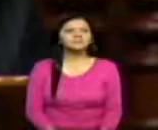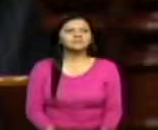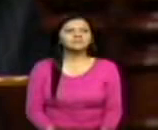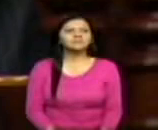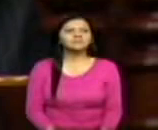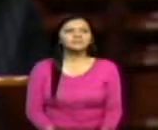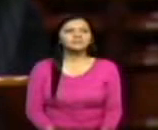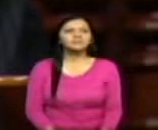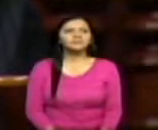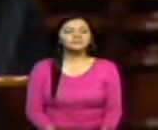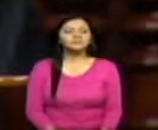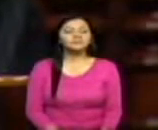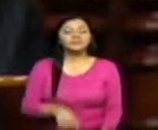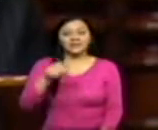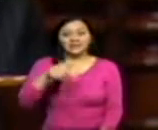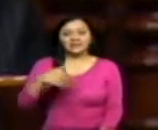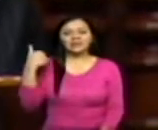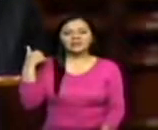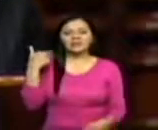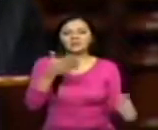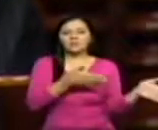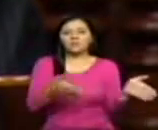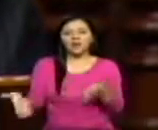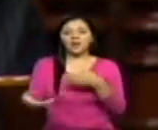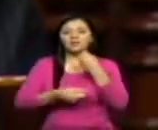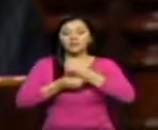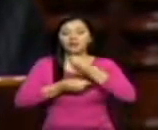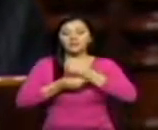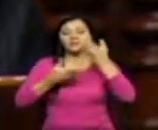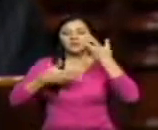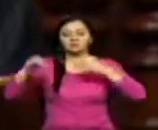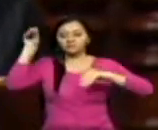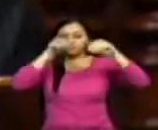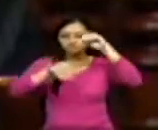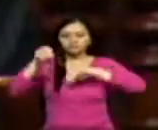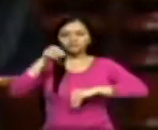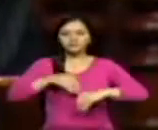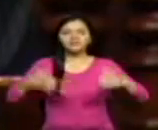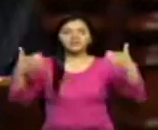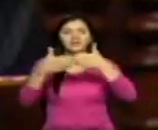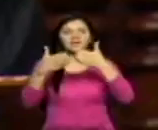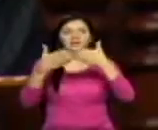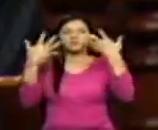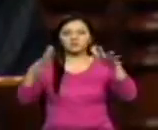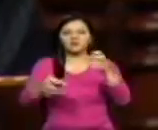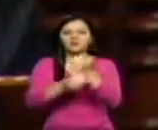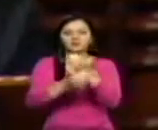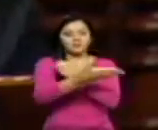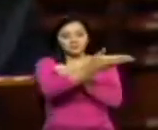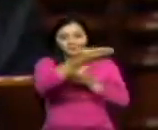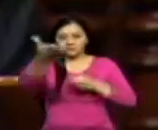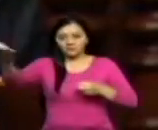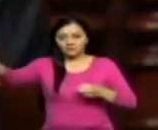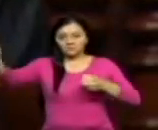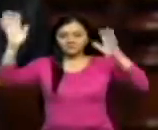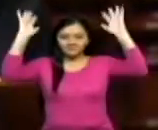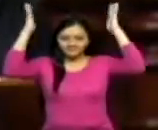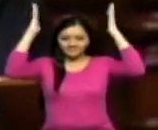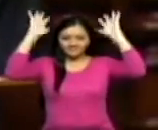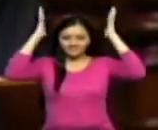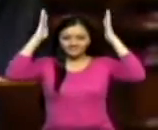Tenemos un buen plan y un excelente equipo para ejecutarlo. Un